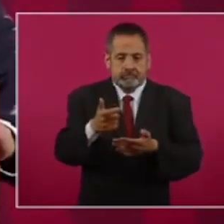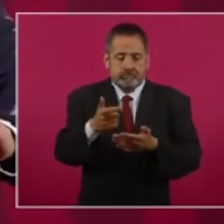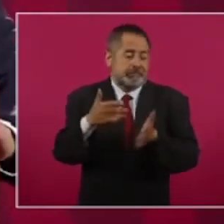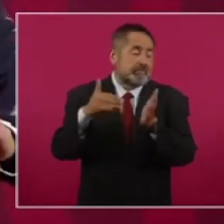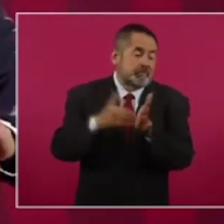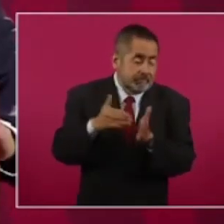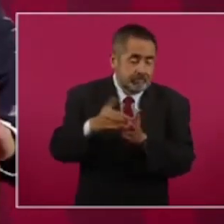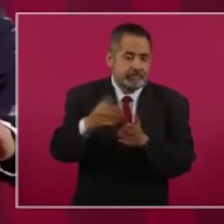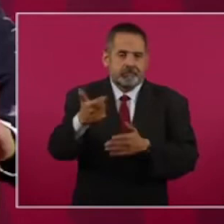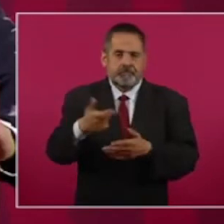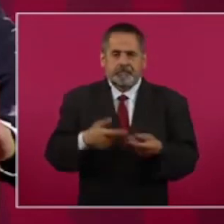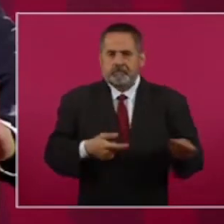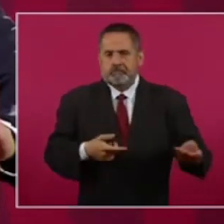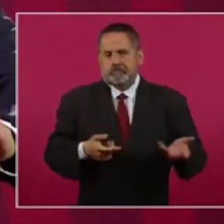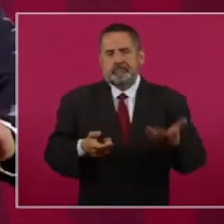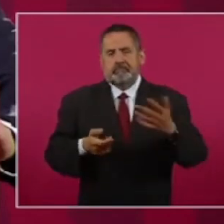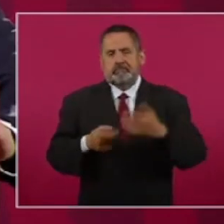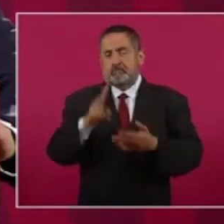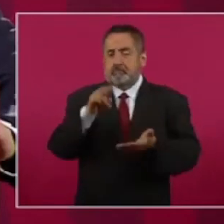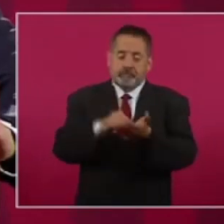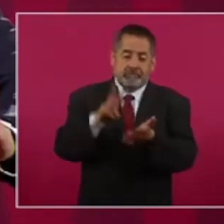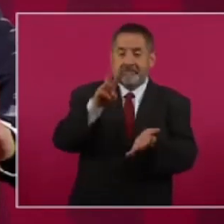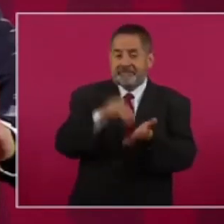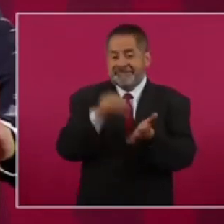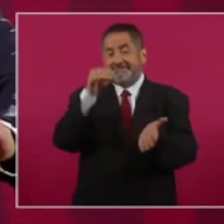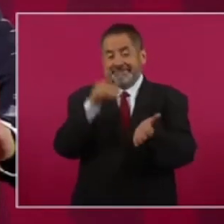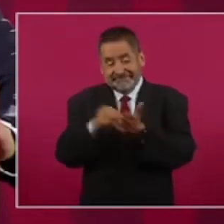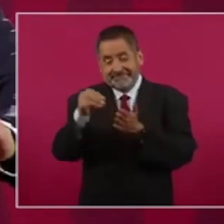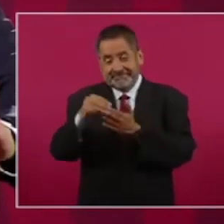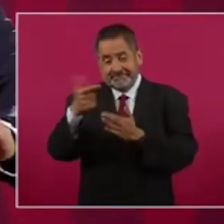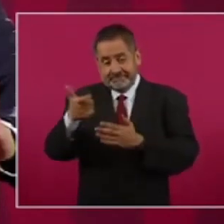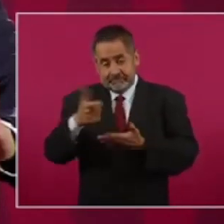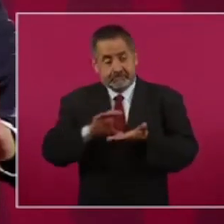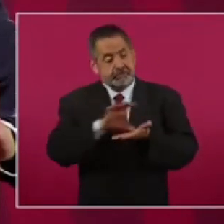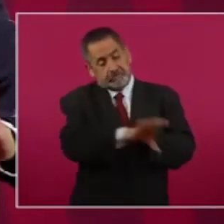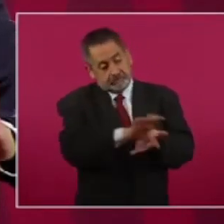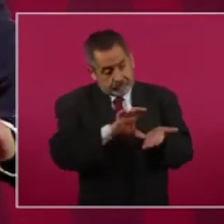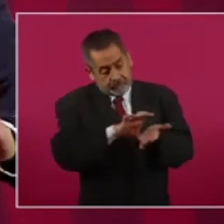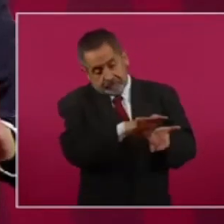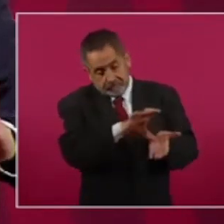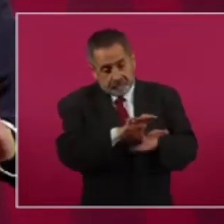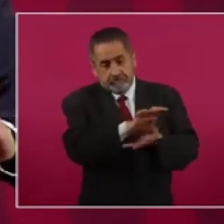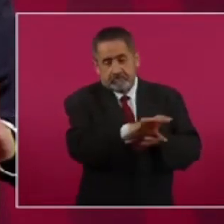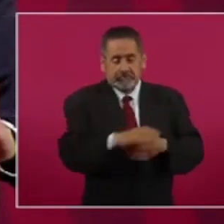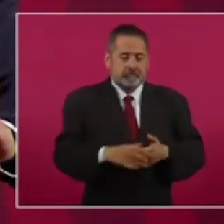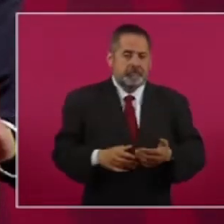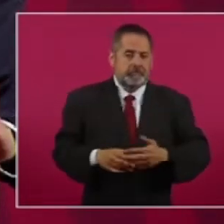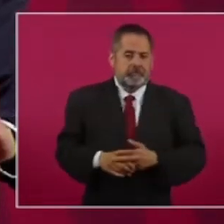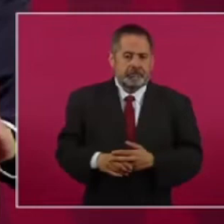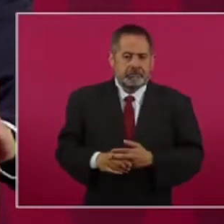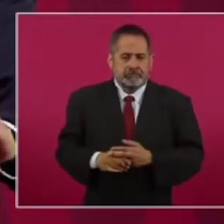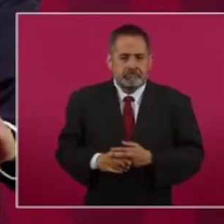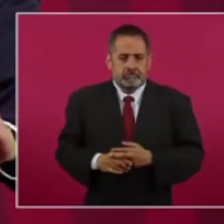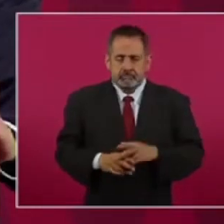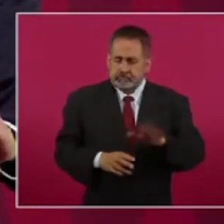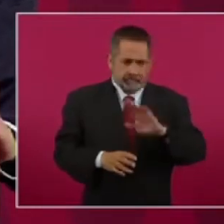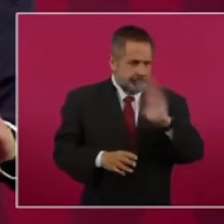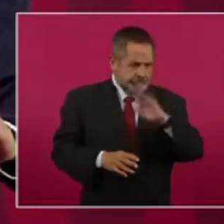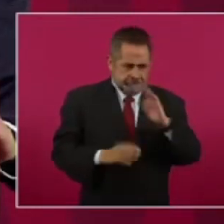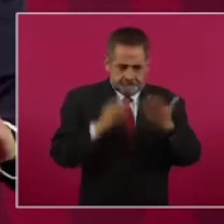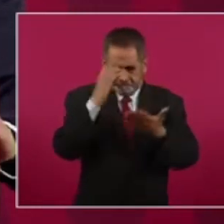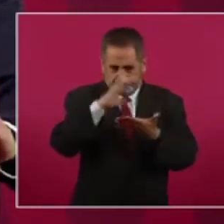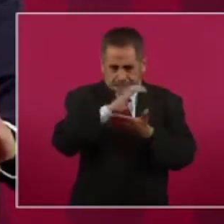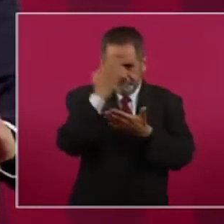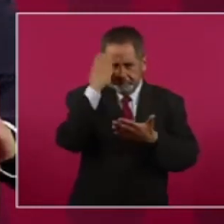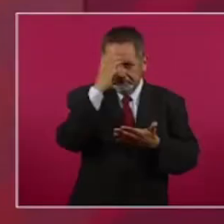millones de pesos. 2,000, 3,000 millones de pesos. y se empiezan a revisar todos